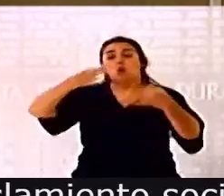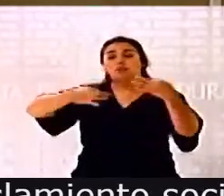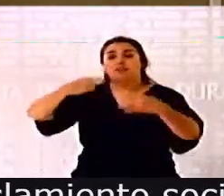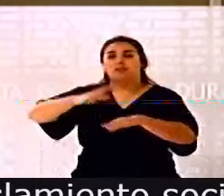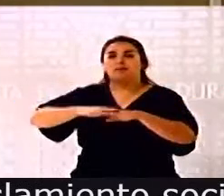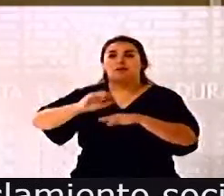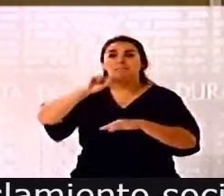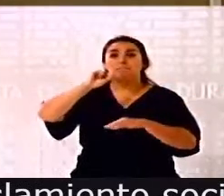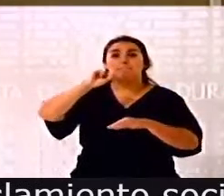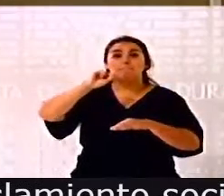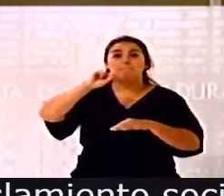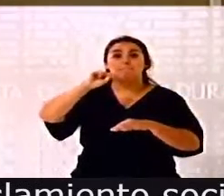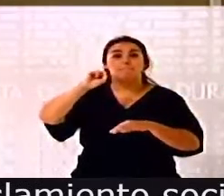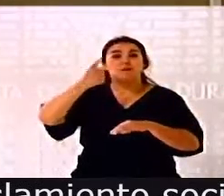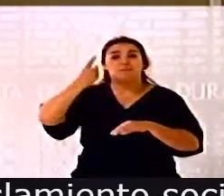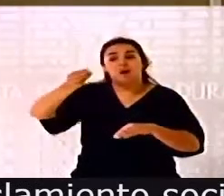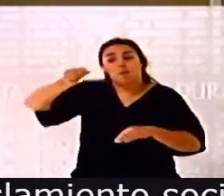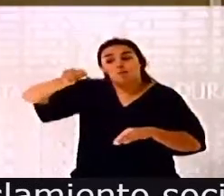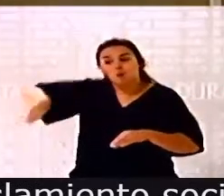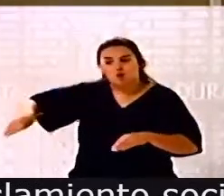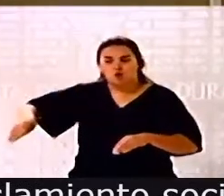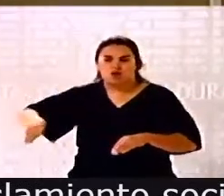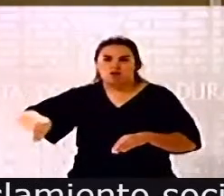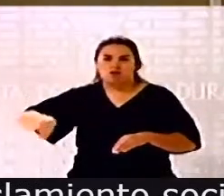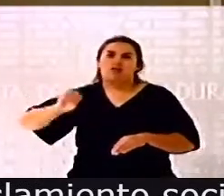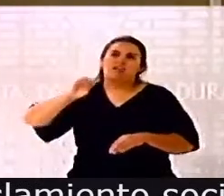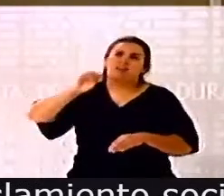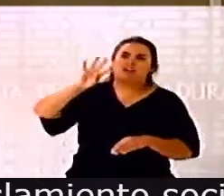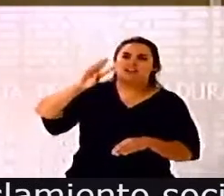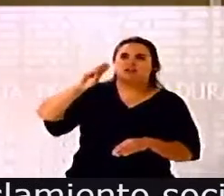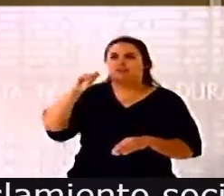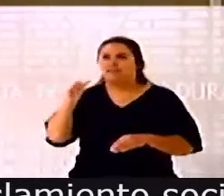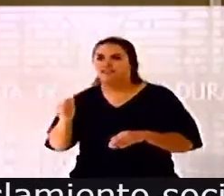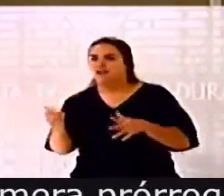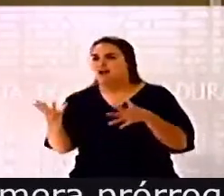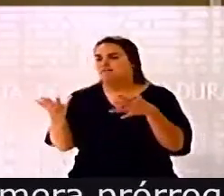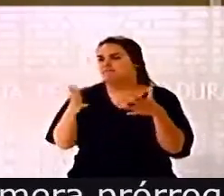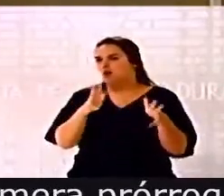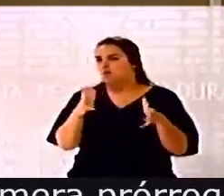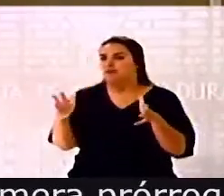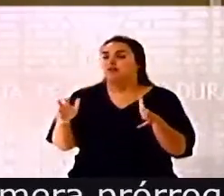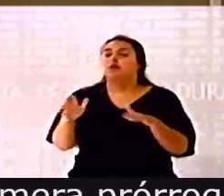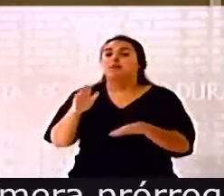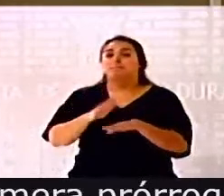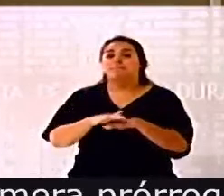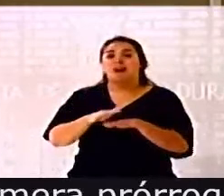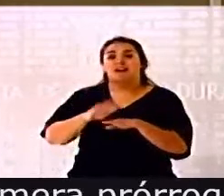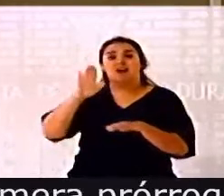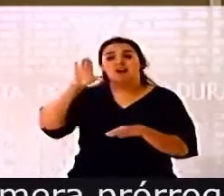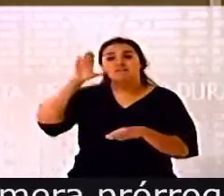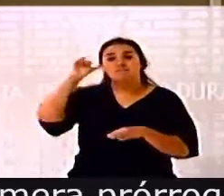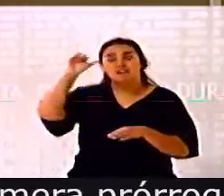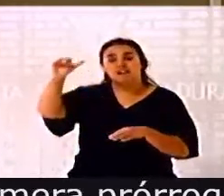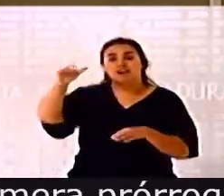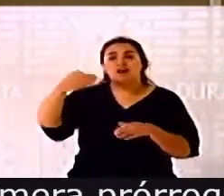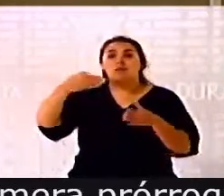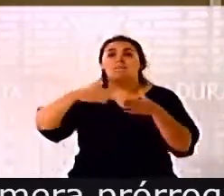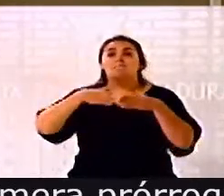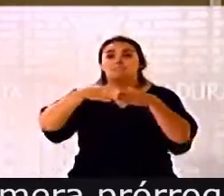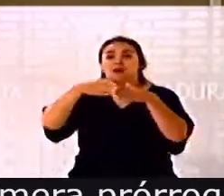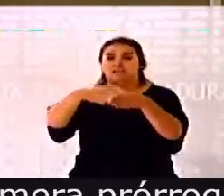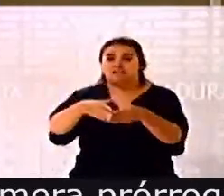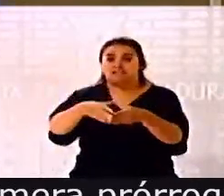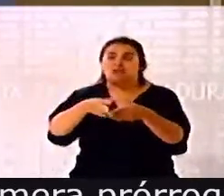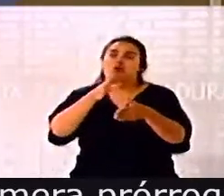primera prórroga por un periodo de entre 14 días, de alrededor de 14 días para la finca La Barquilla, porque aunque es verdad que